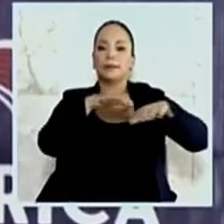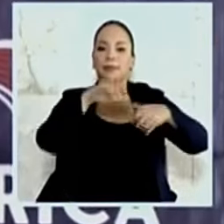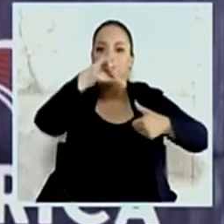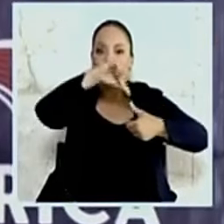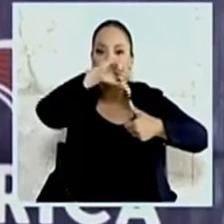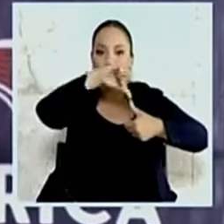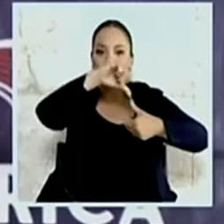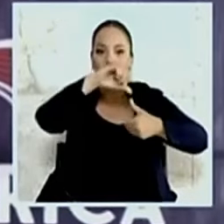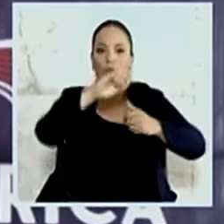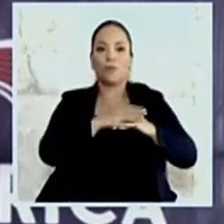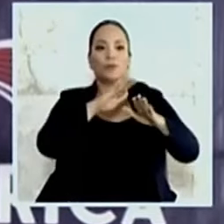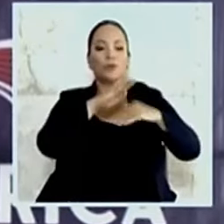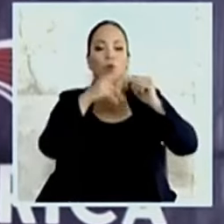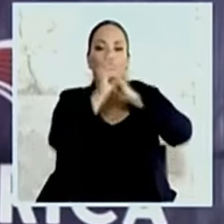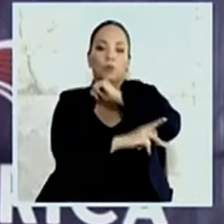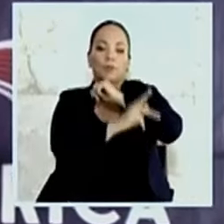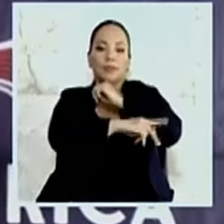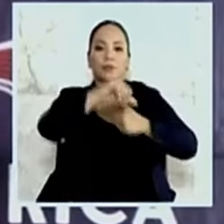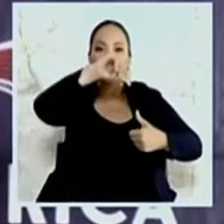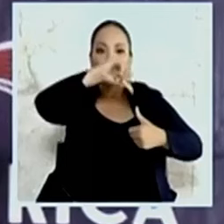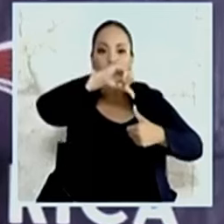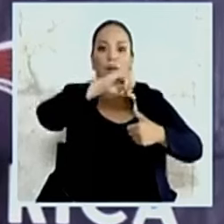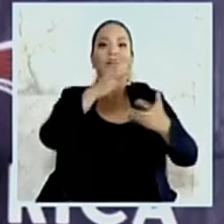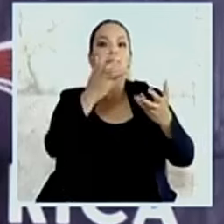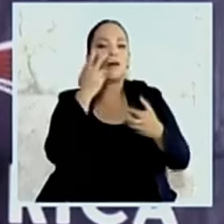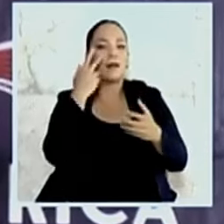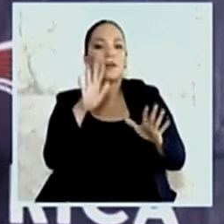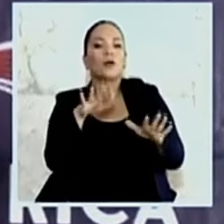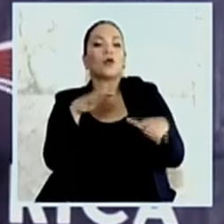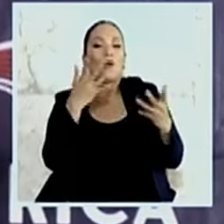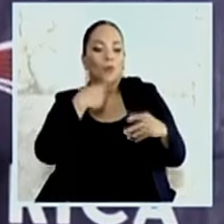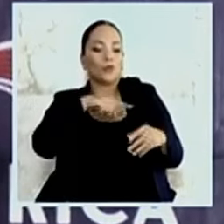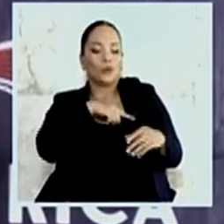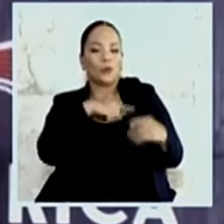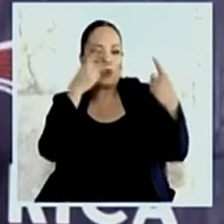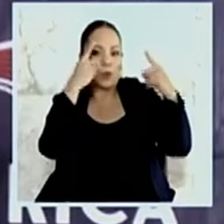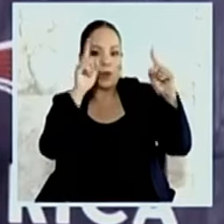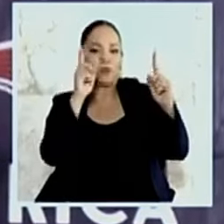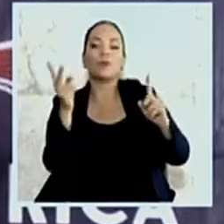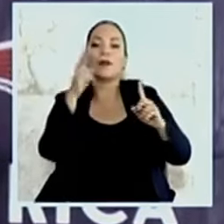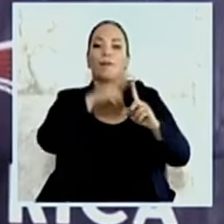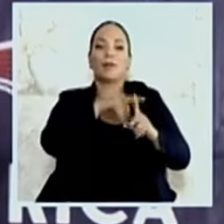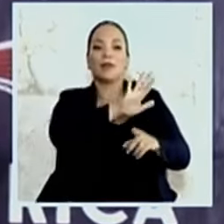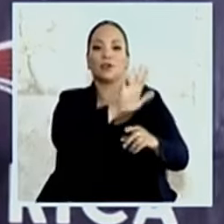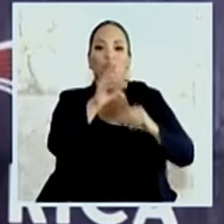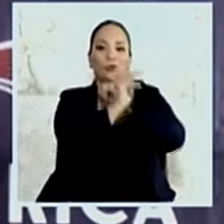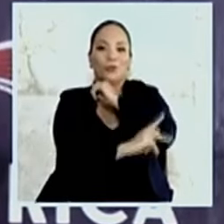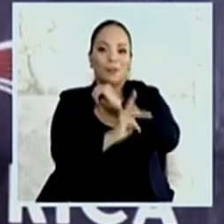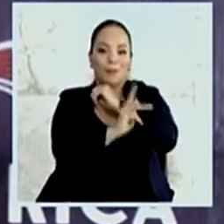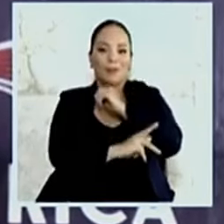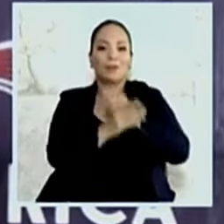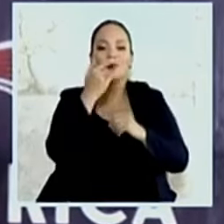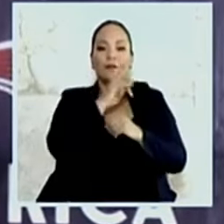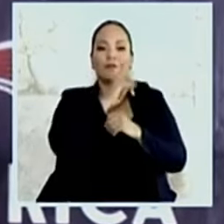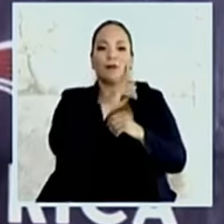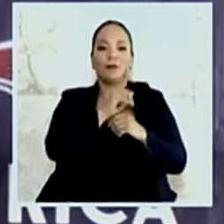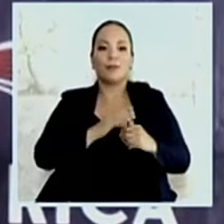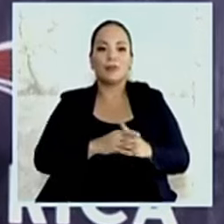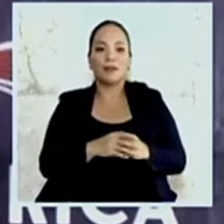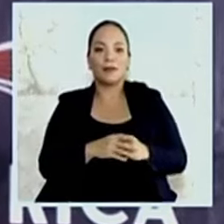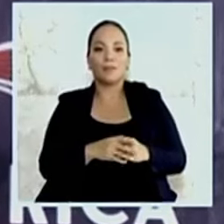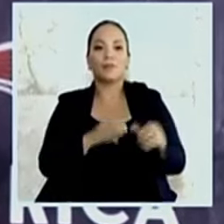señor presidente. La verdad, hace poco el MEP participó en un evento centroamericano y